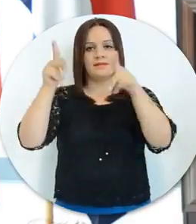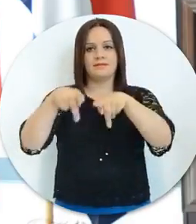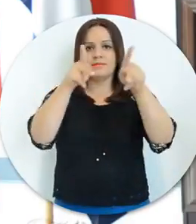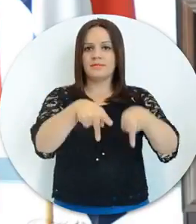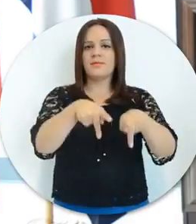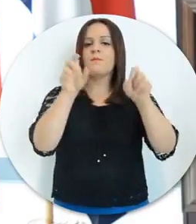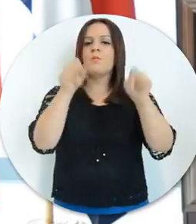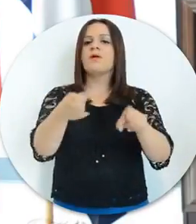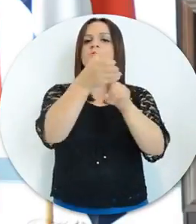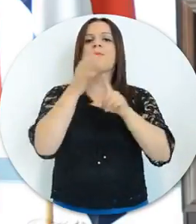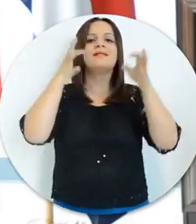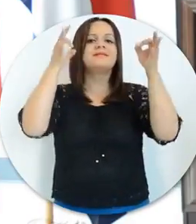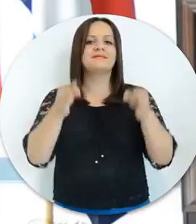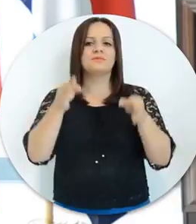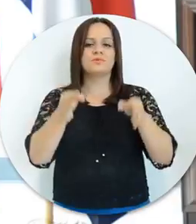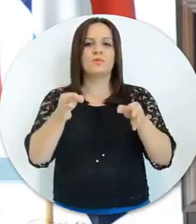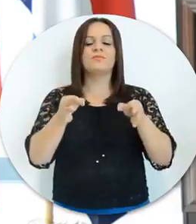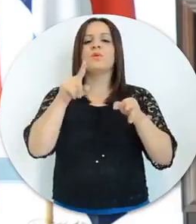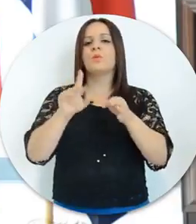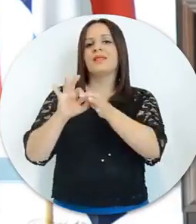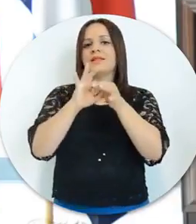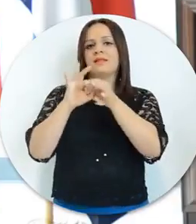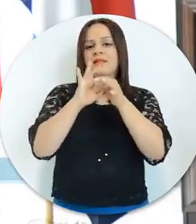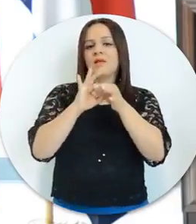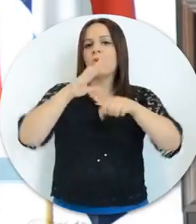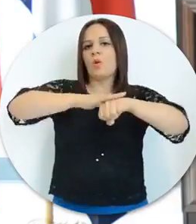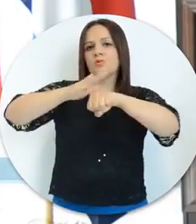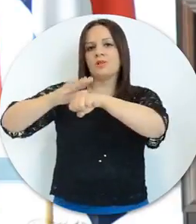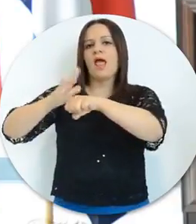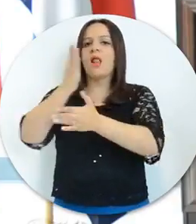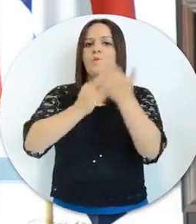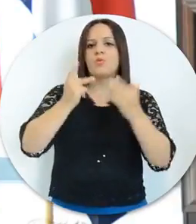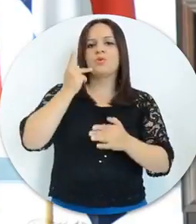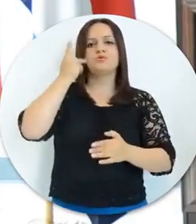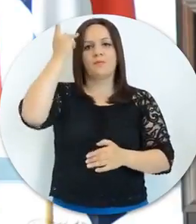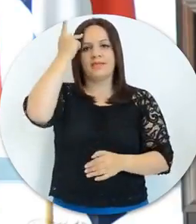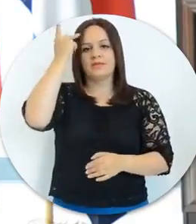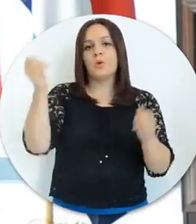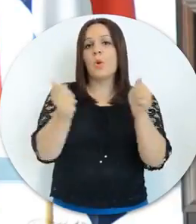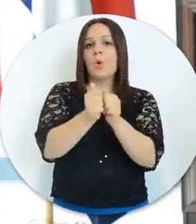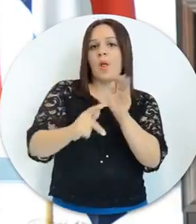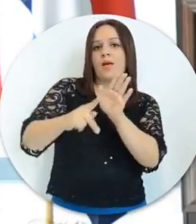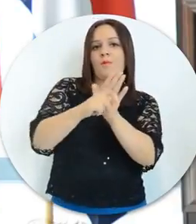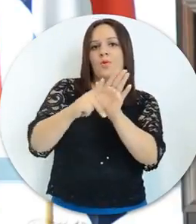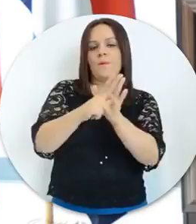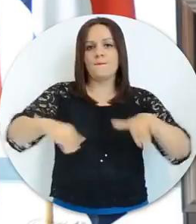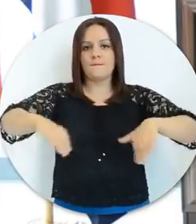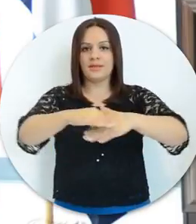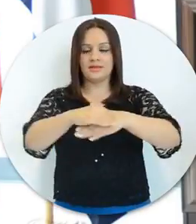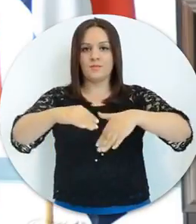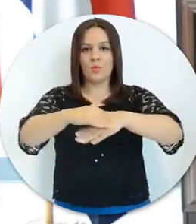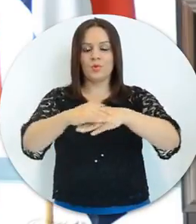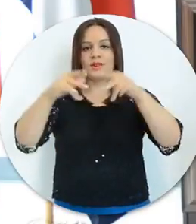personas, podían tomar esa decisión en una capacidad relativa con la autorización de alguno de los padres. Con la prohibición del